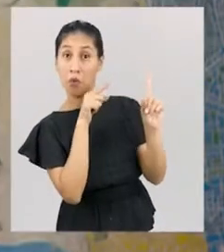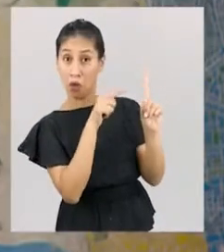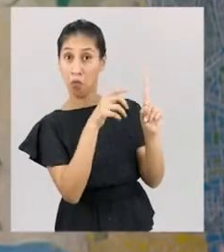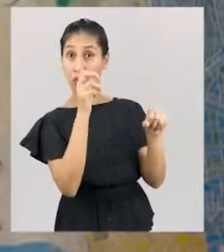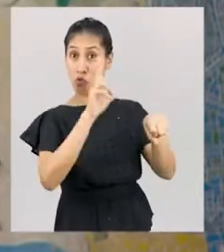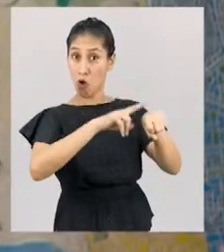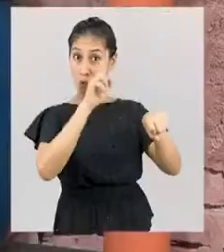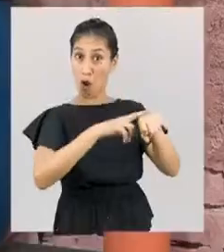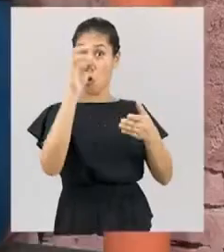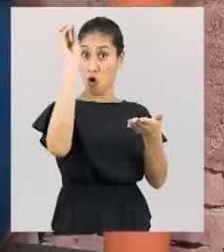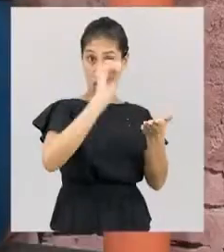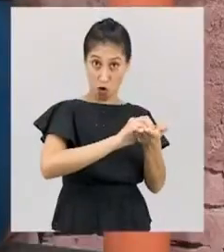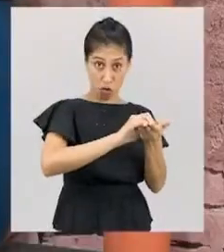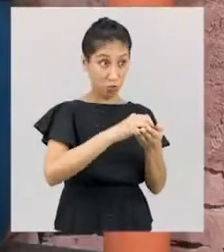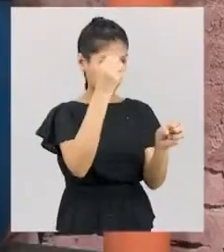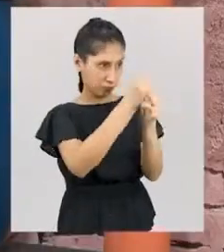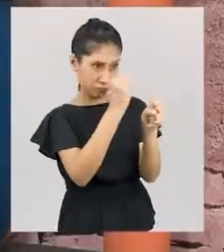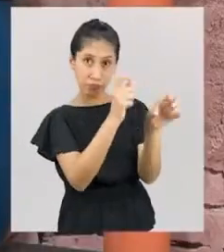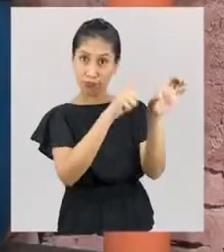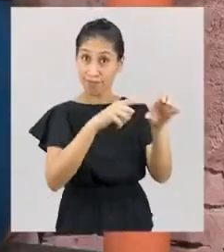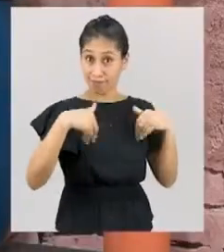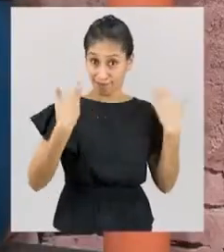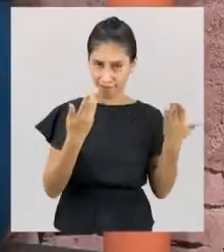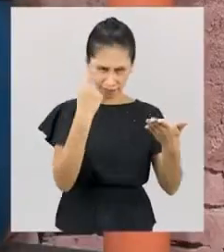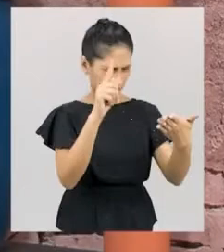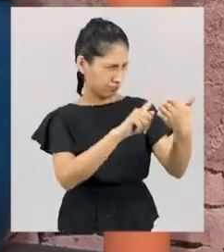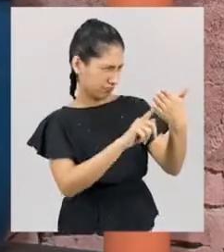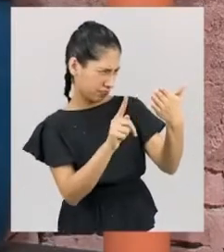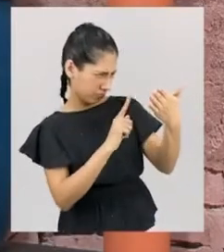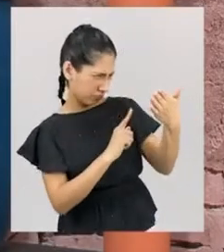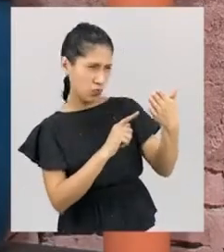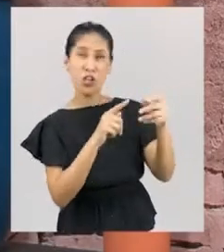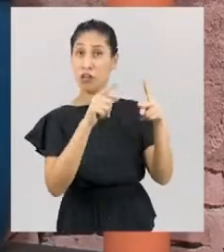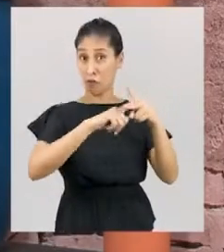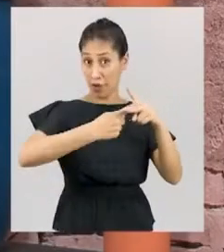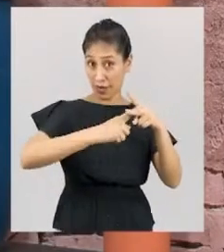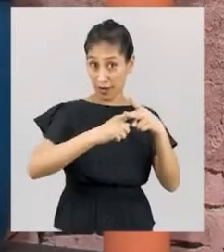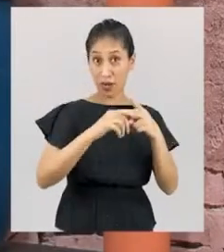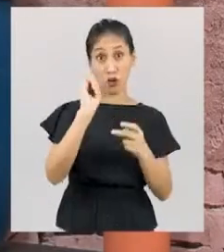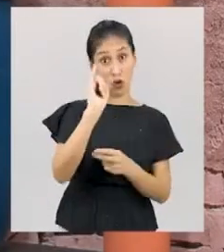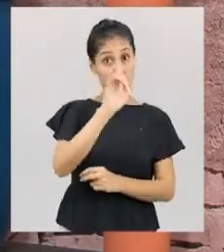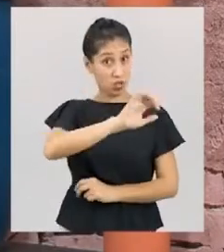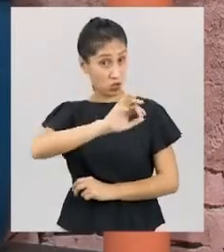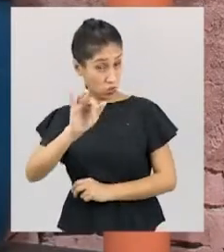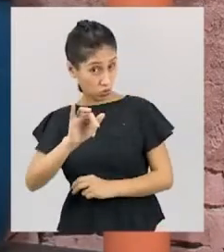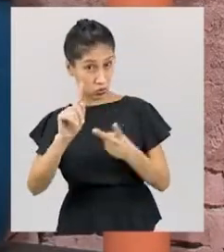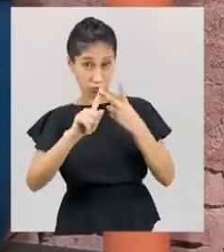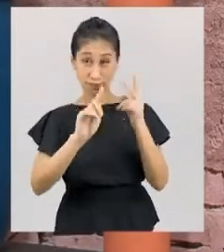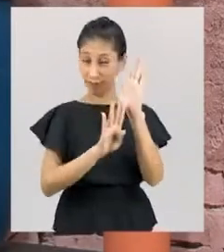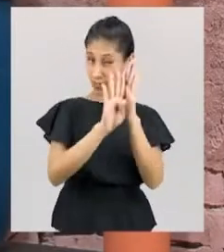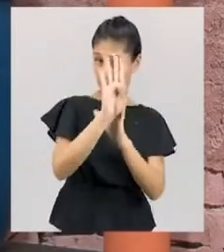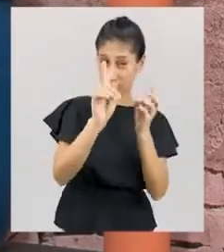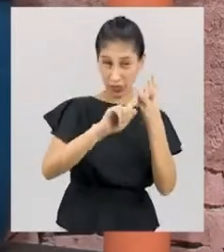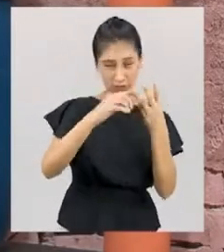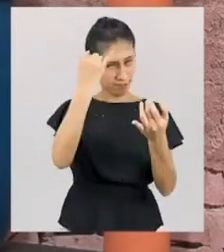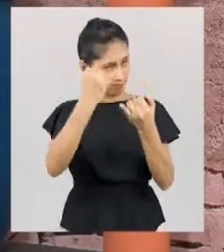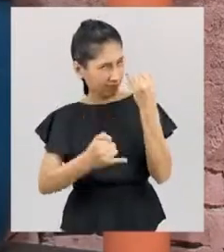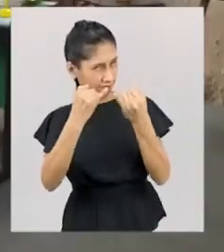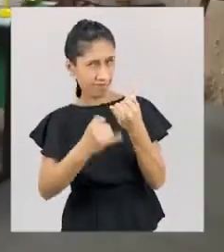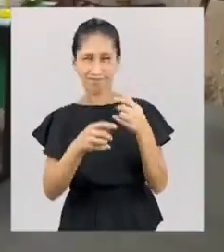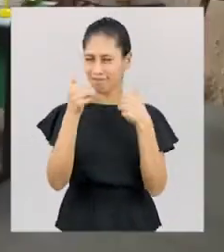servicios profesionales. Las características de este texto cumple con tener introducción, desarrollo y una